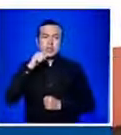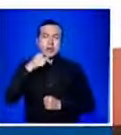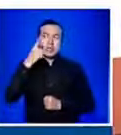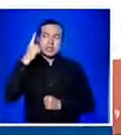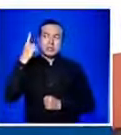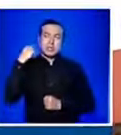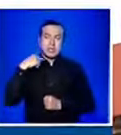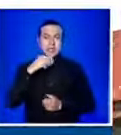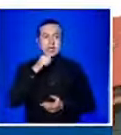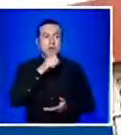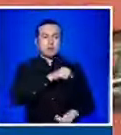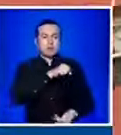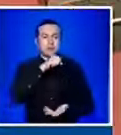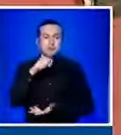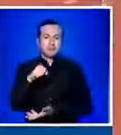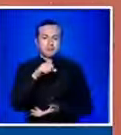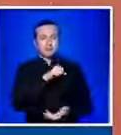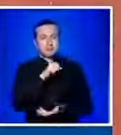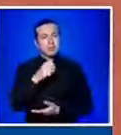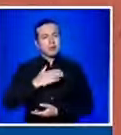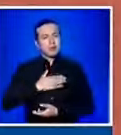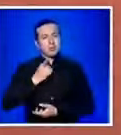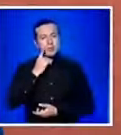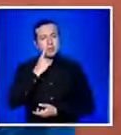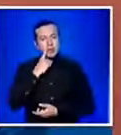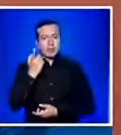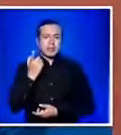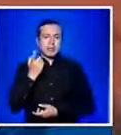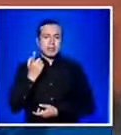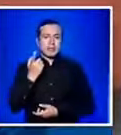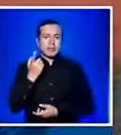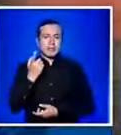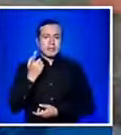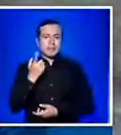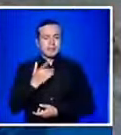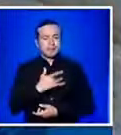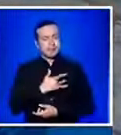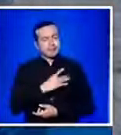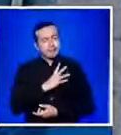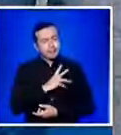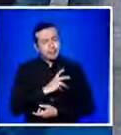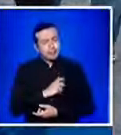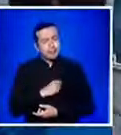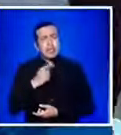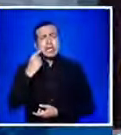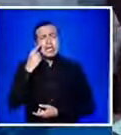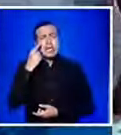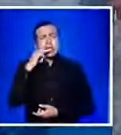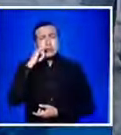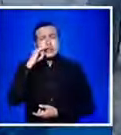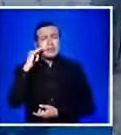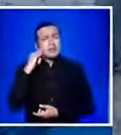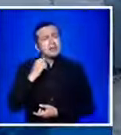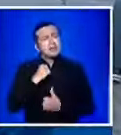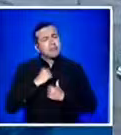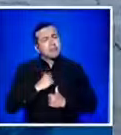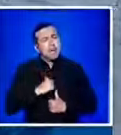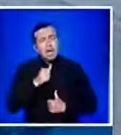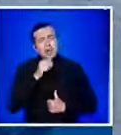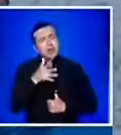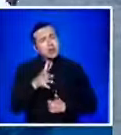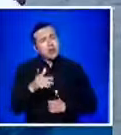semana están bajando. Y a uno como padre, sí le da un poco de resentimiento que los niños vivan así, que no tengan